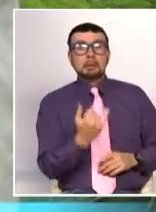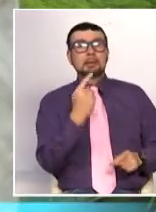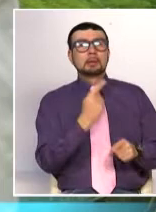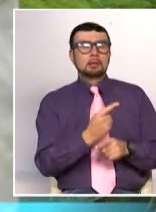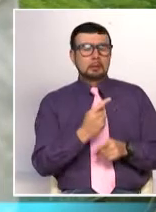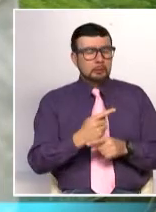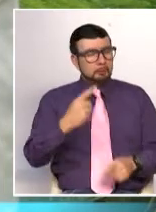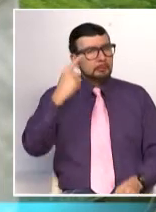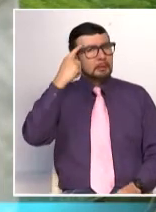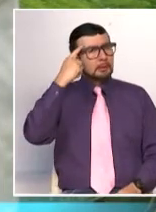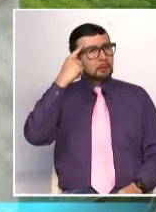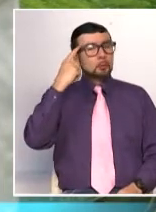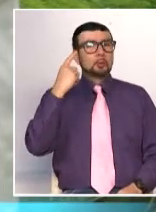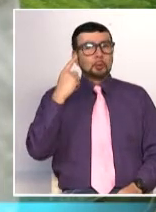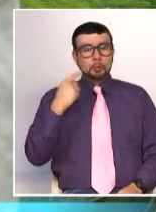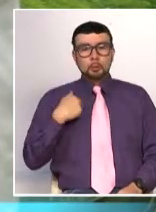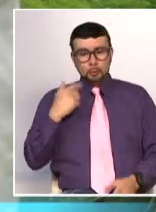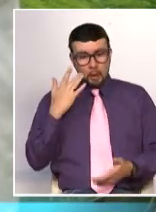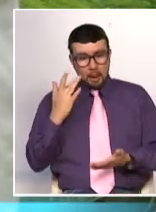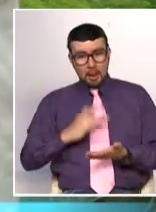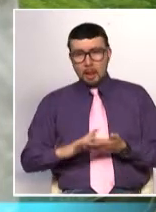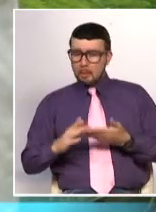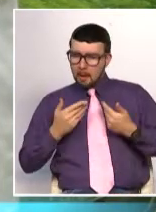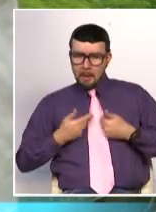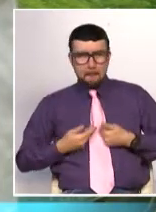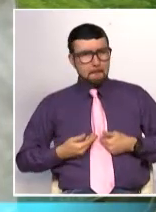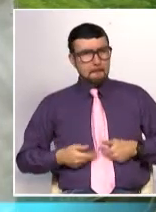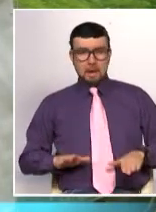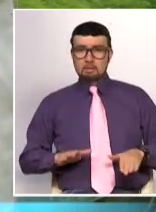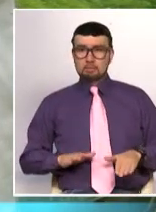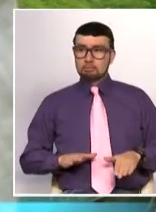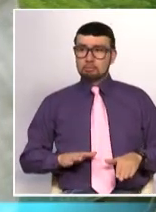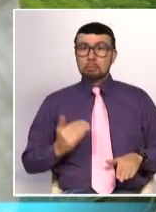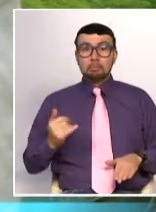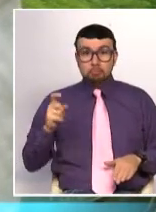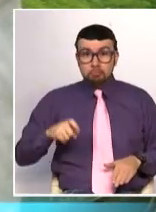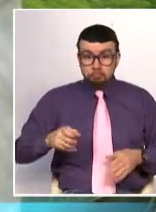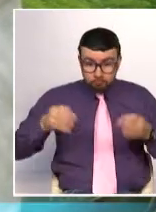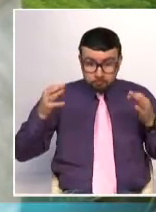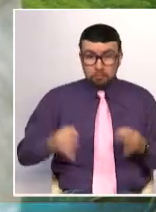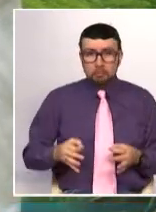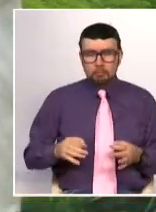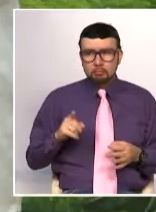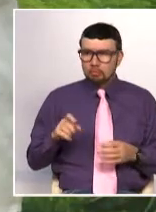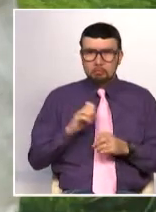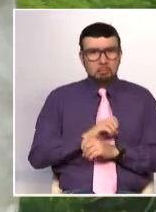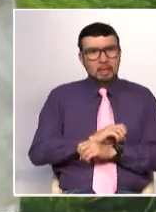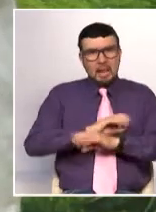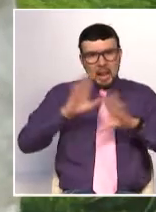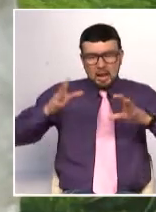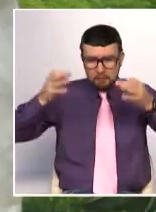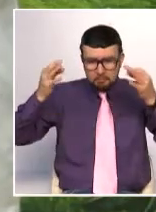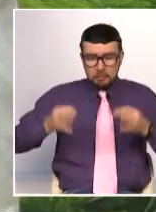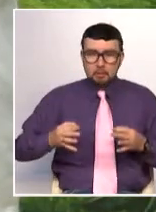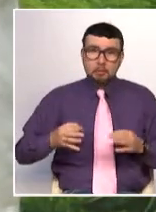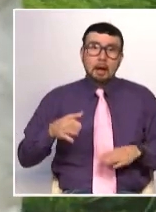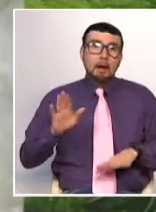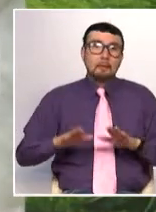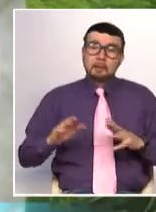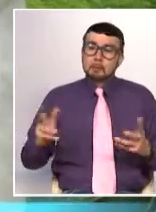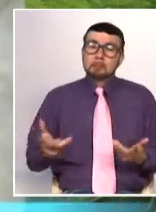pensar en nueva desintoxicación y que no necesariamente son manifestaciones agudas y tan claras pues como digamos